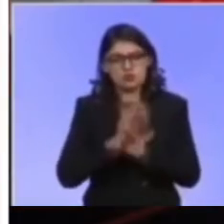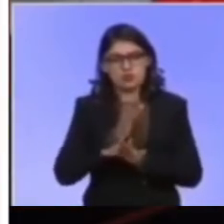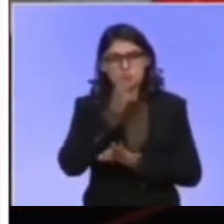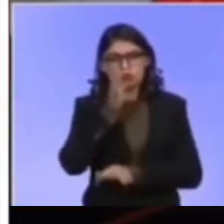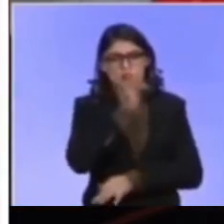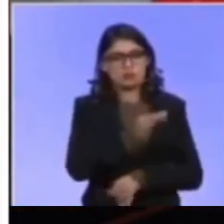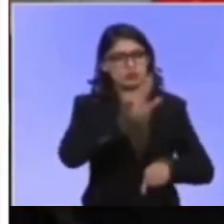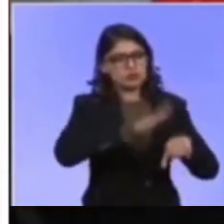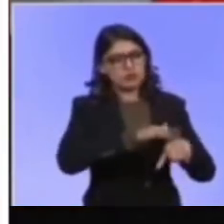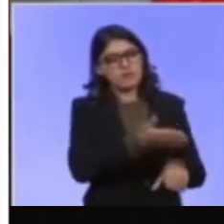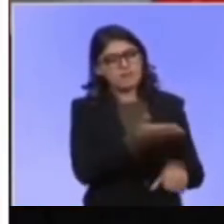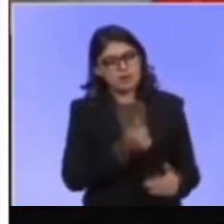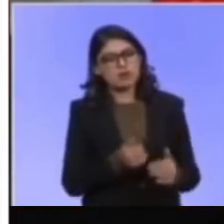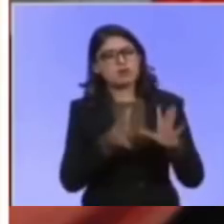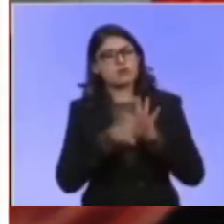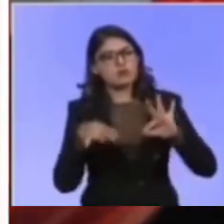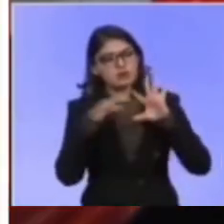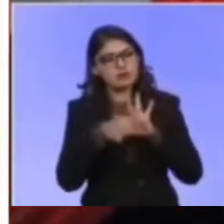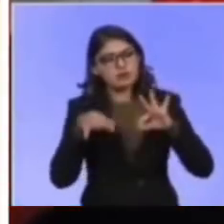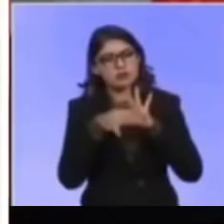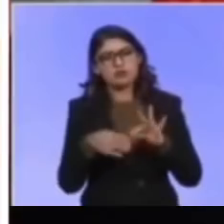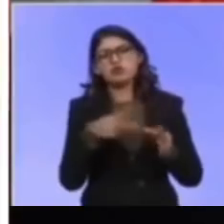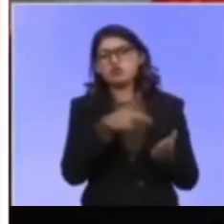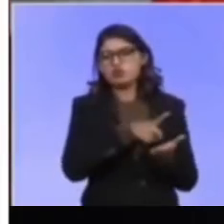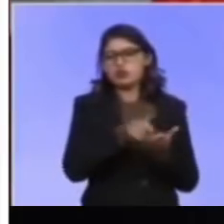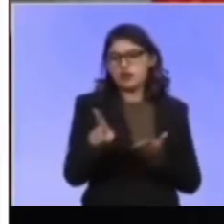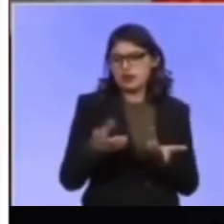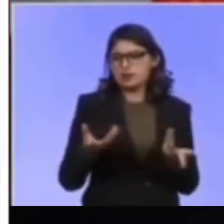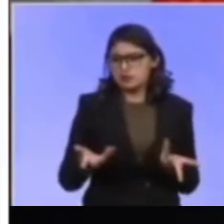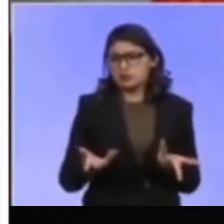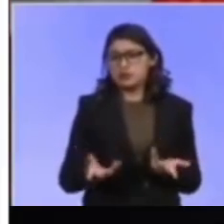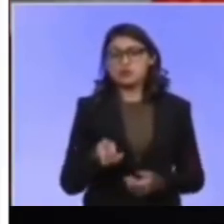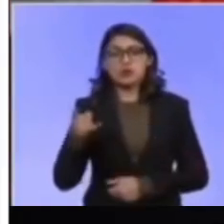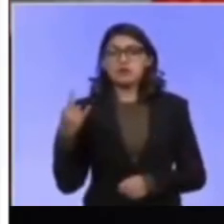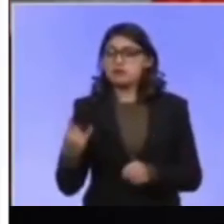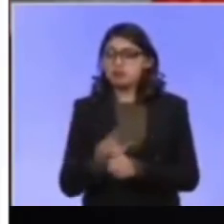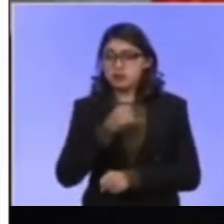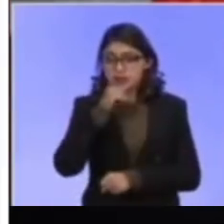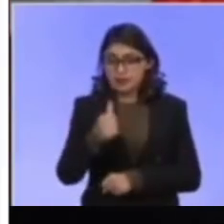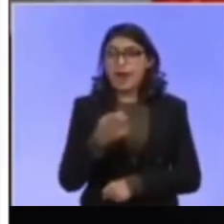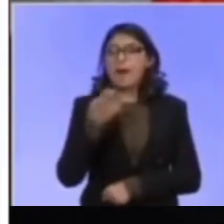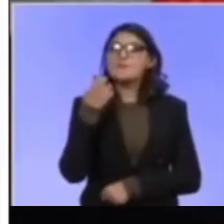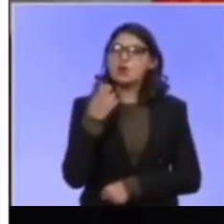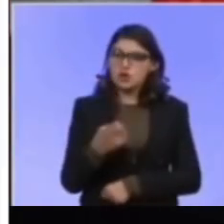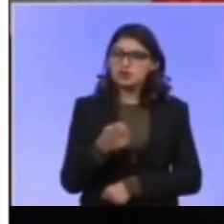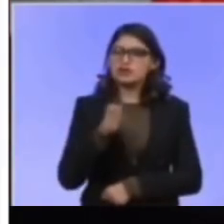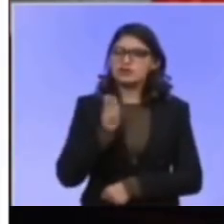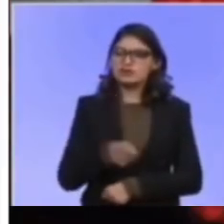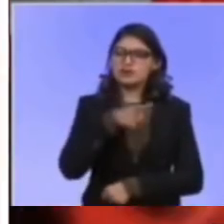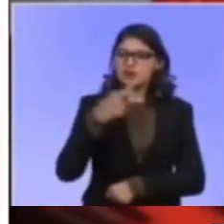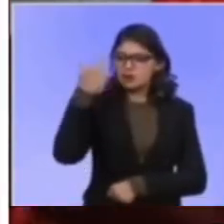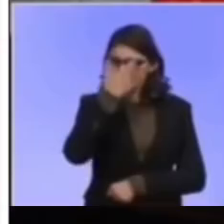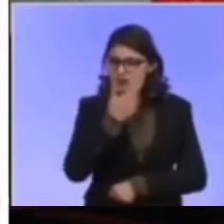para que se manifiesten lo que a su derecho conviniera fue precisamente la razón por la que la resolución de esa revisión